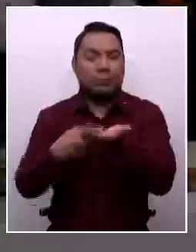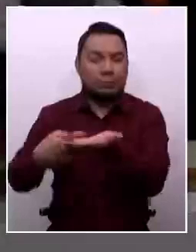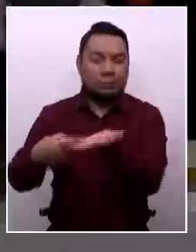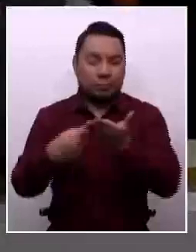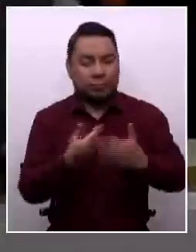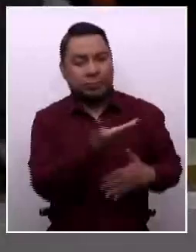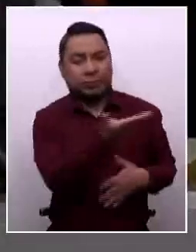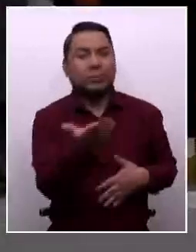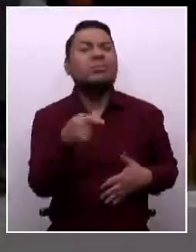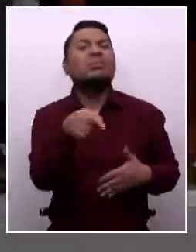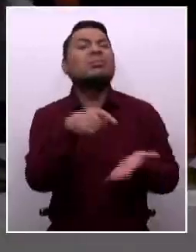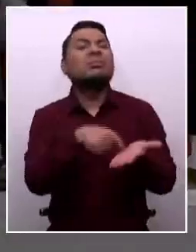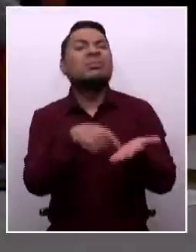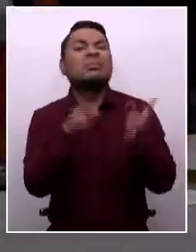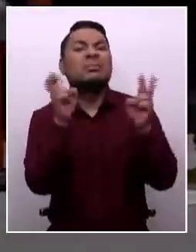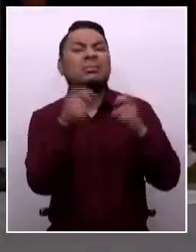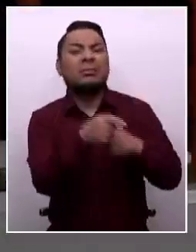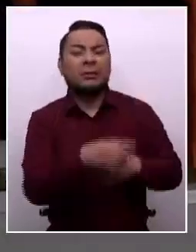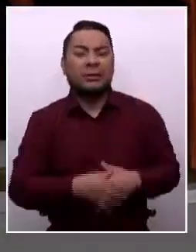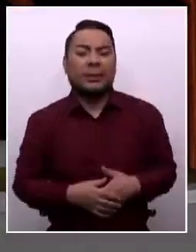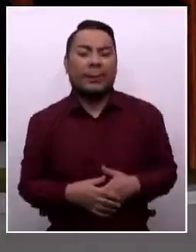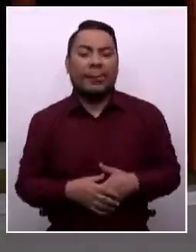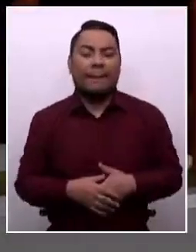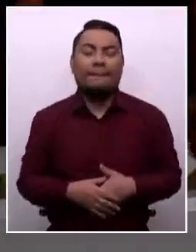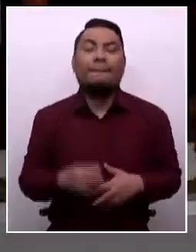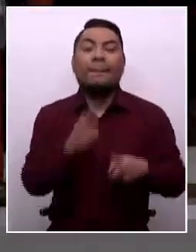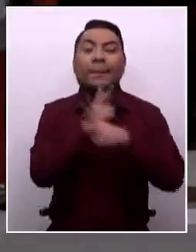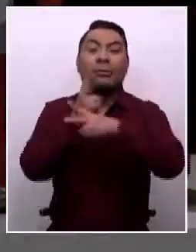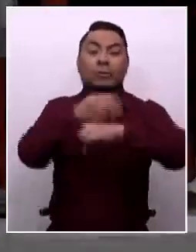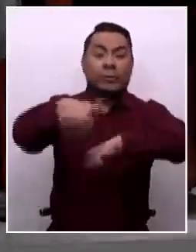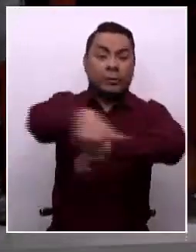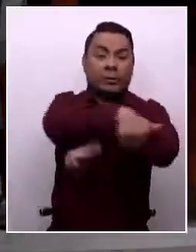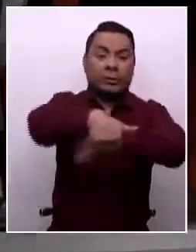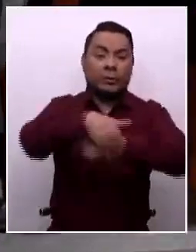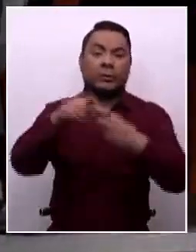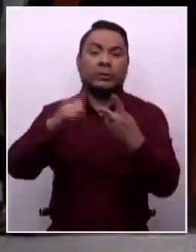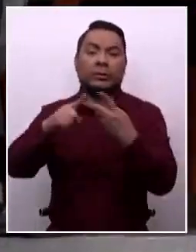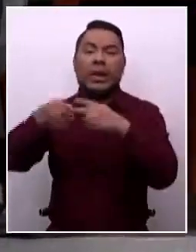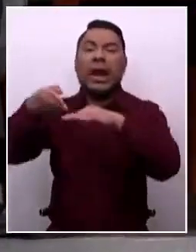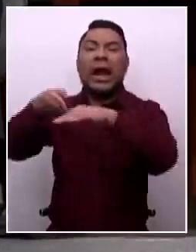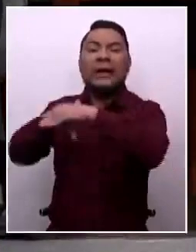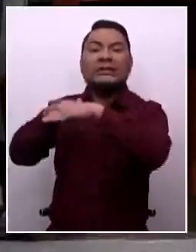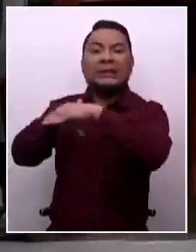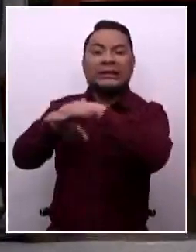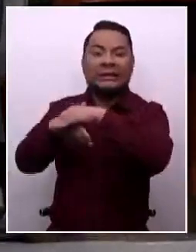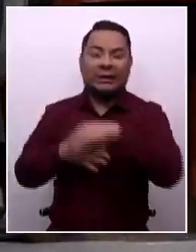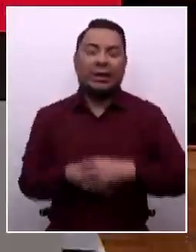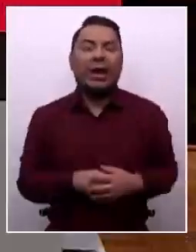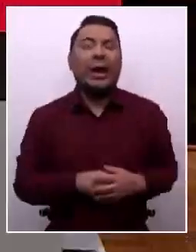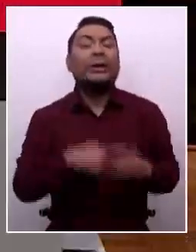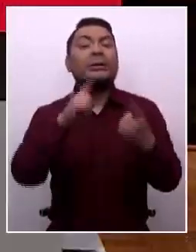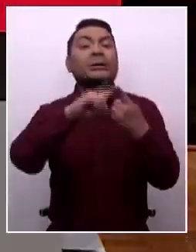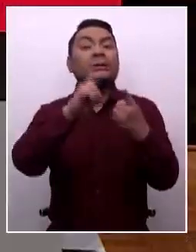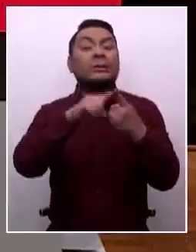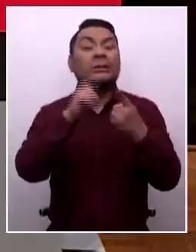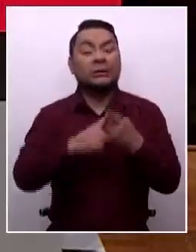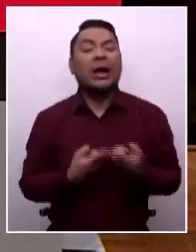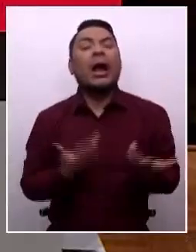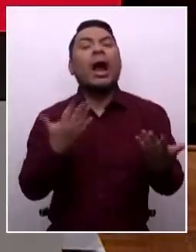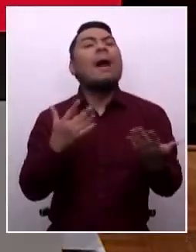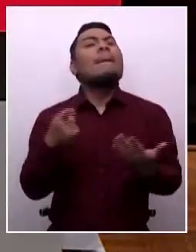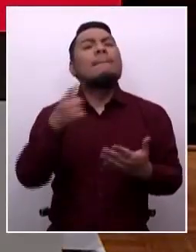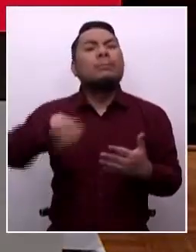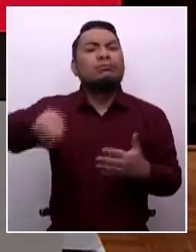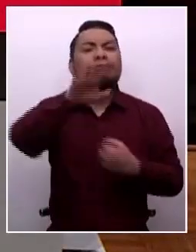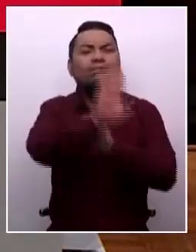debate Cuáles son esas áreas Seguridad Ciudadana y accesibilidad le preguntan sobre Seguridad Ciudadana candidato